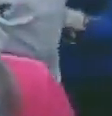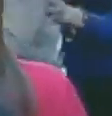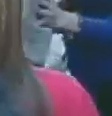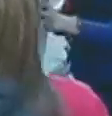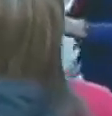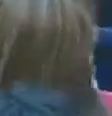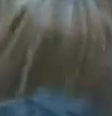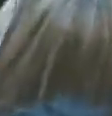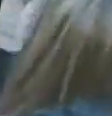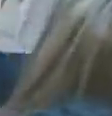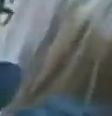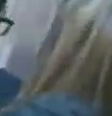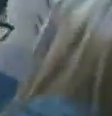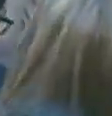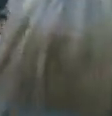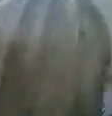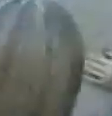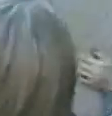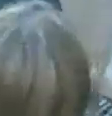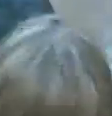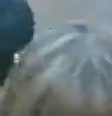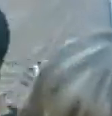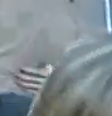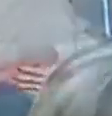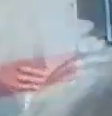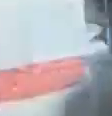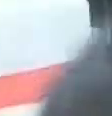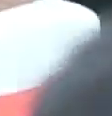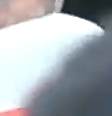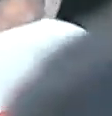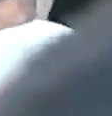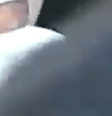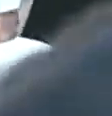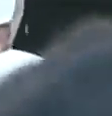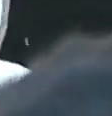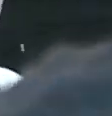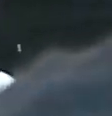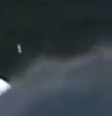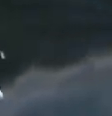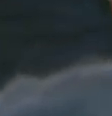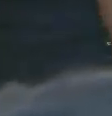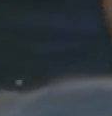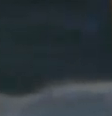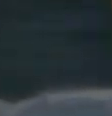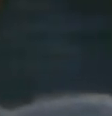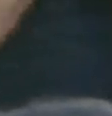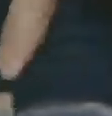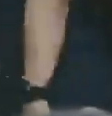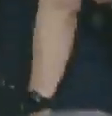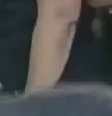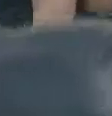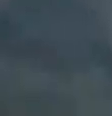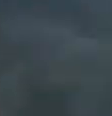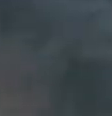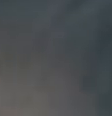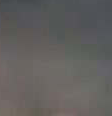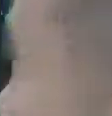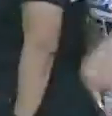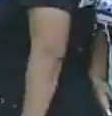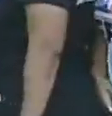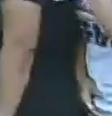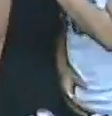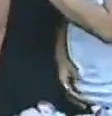Producción Agroecológica, el mandatario nacional ha ratificado que continuará y avanzará en la fijación de